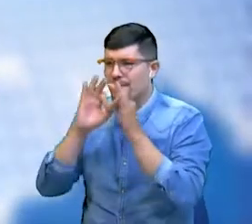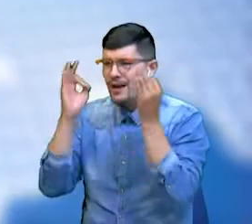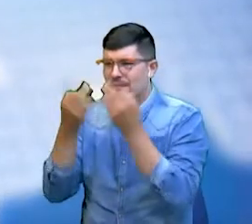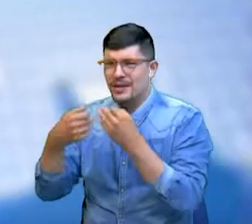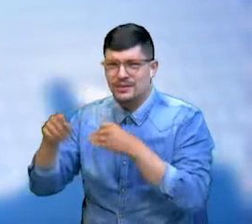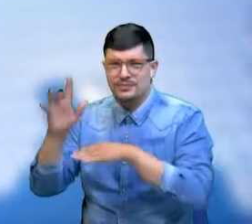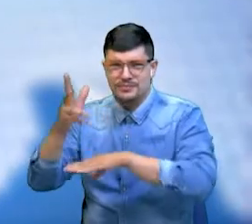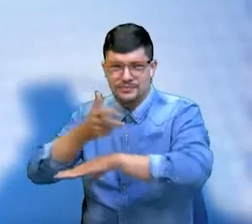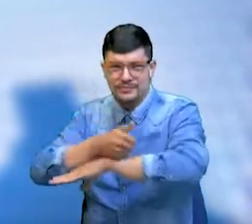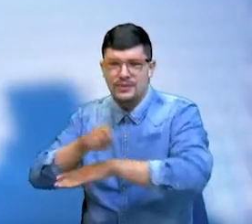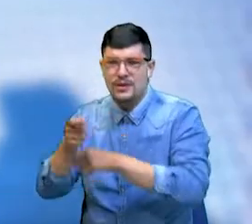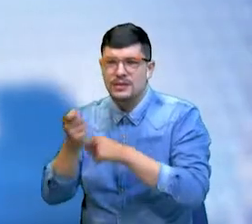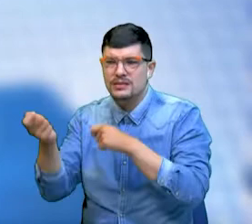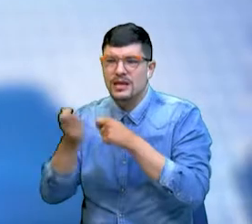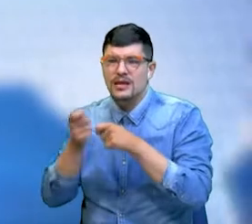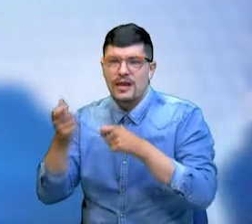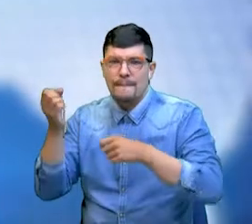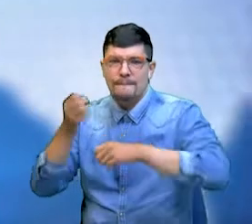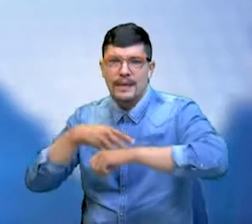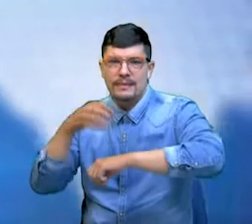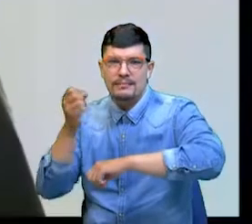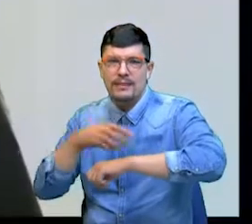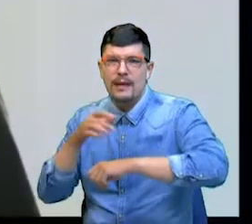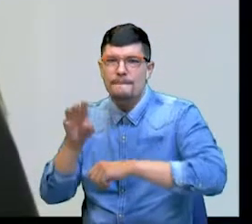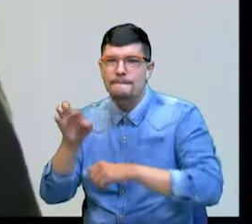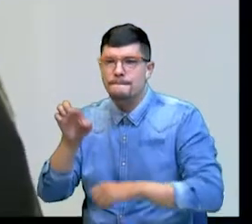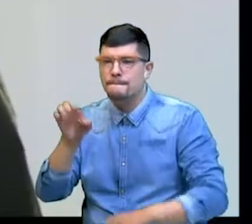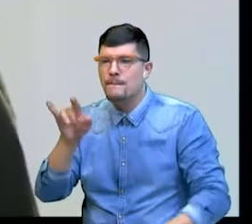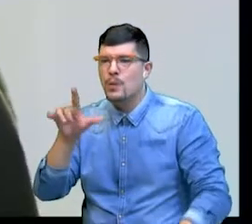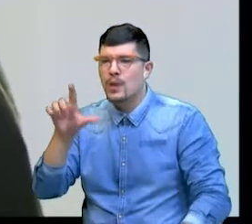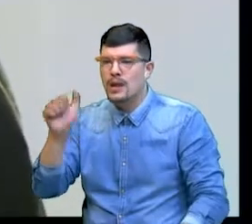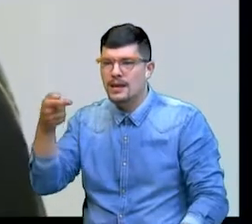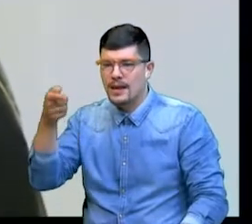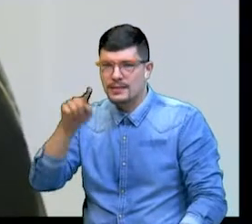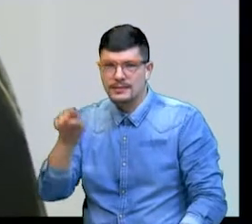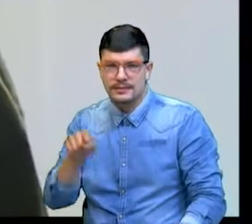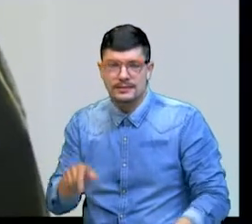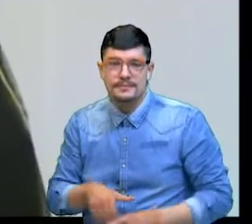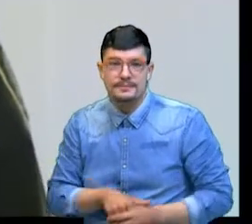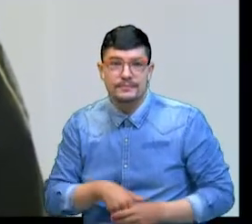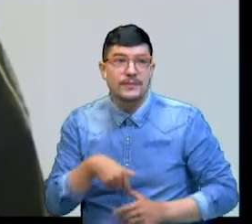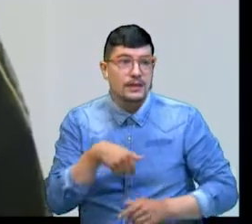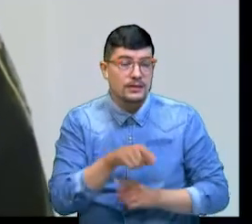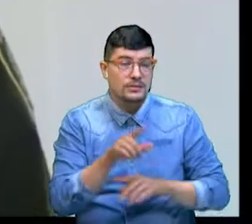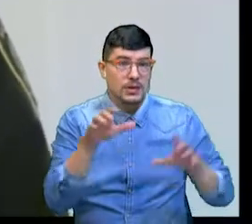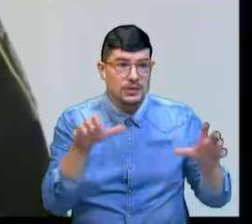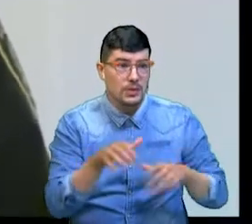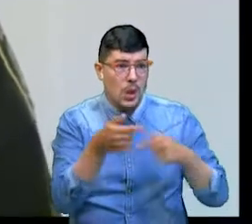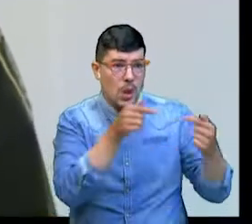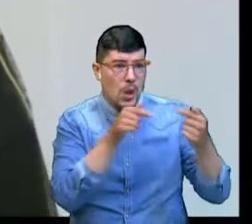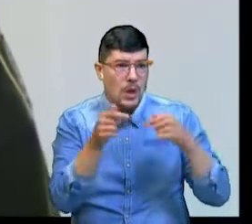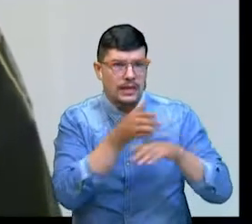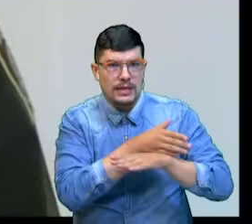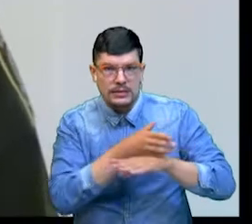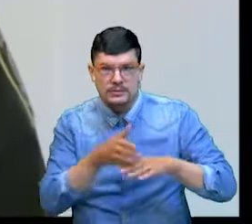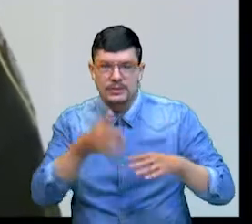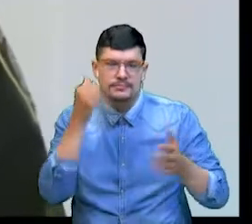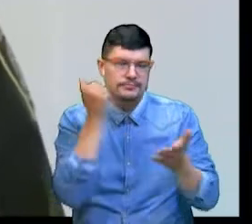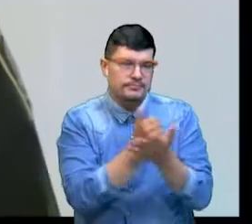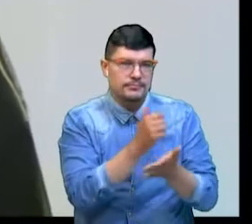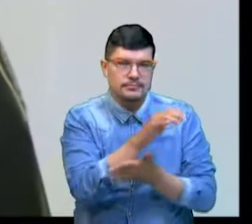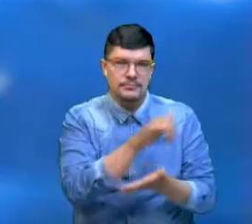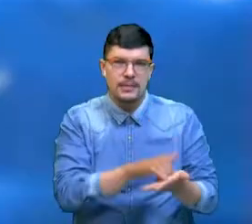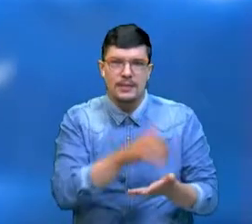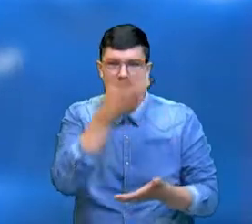establecimiento comercial cerca al mercado Las Pulgas. En el norte de la ciudad de Bucaramanga, un hecho que inició como una riña trascendió a un